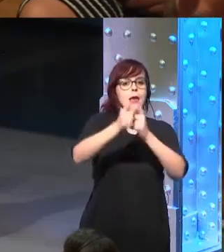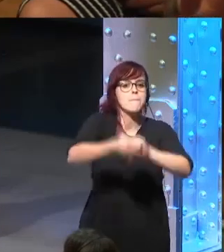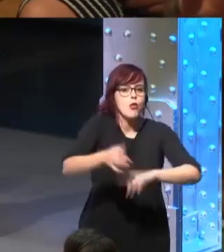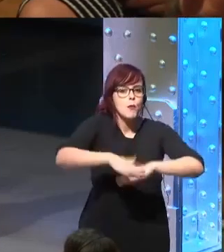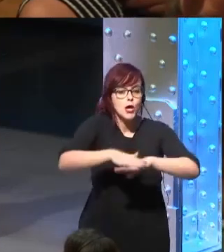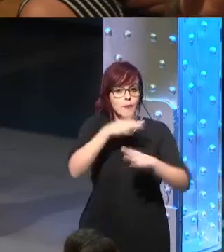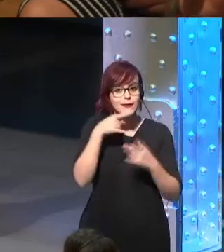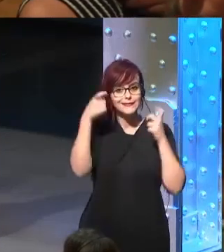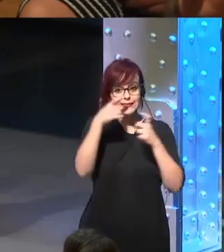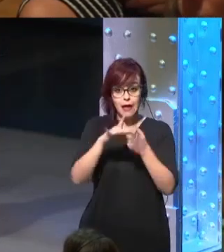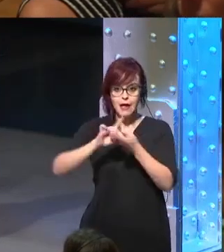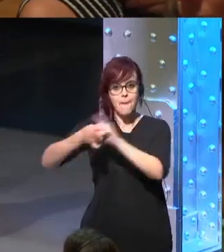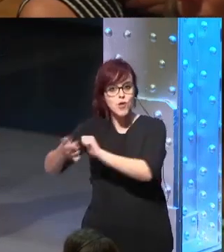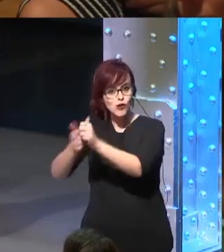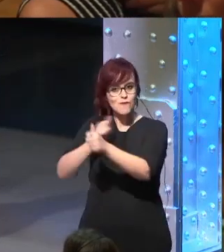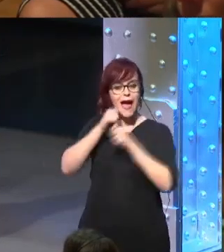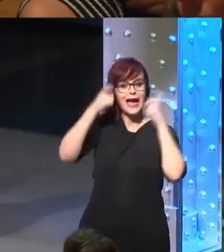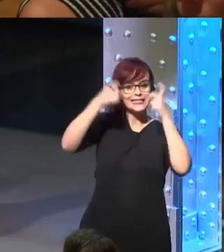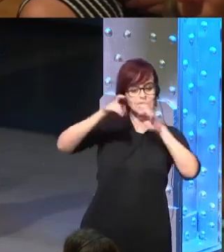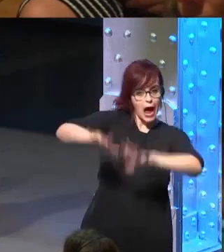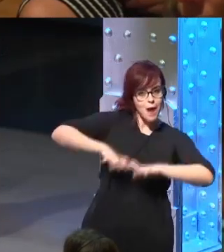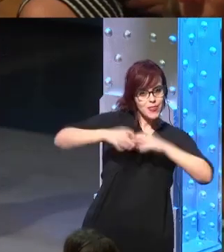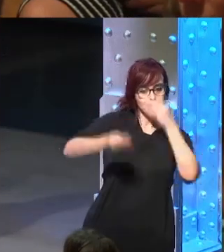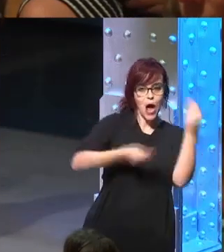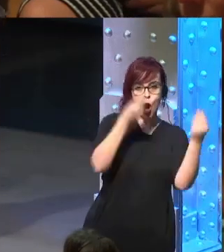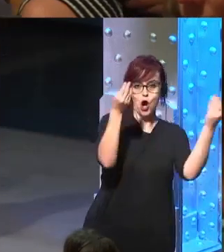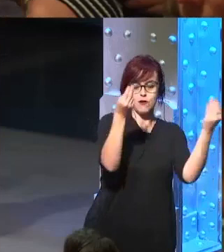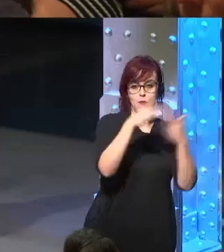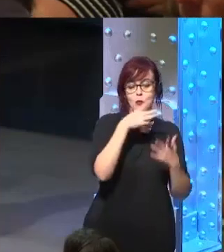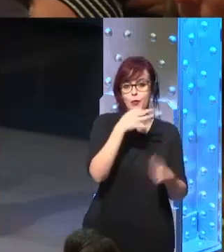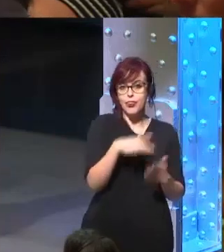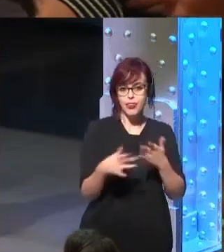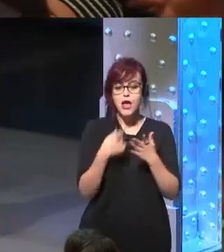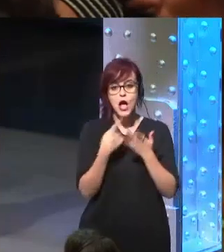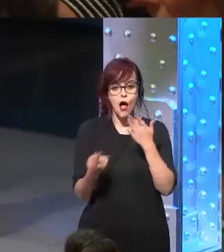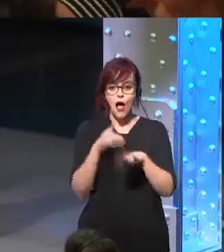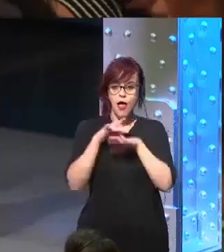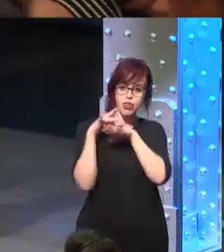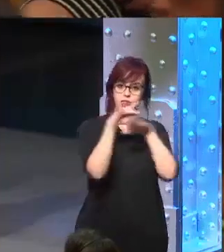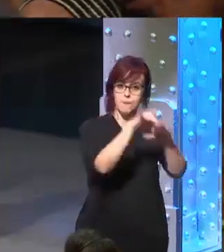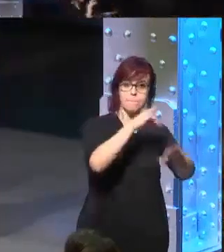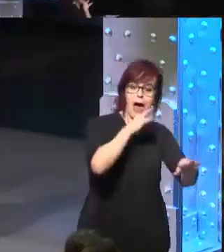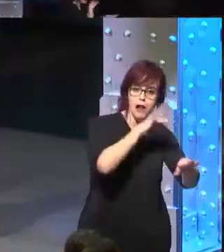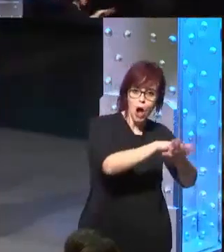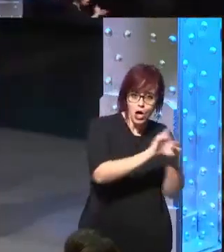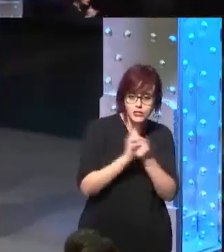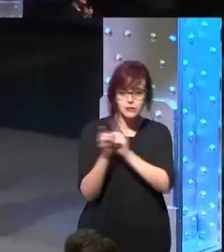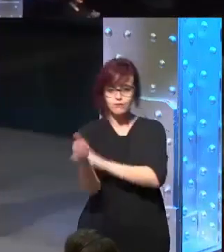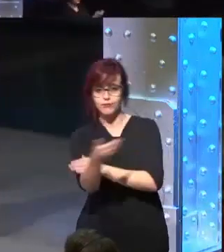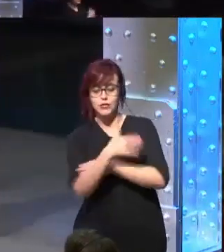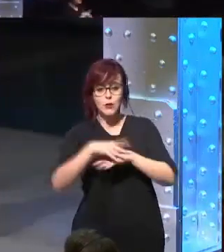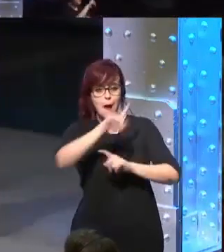para seguir en esa dirección o trabajar o cambiar de dirección si es que estamos yendo en una dirección equivocada? Bueno,